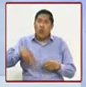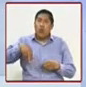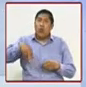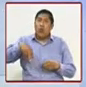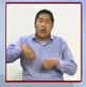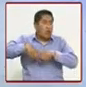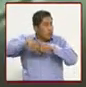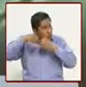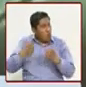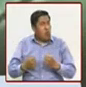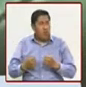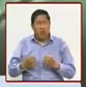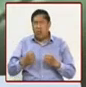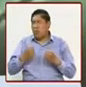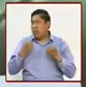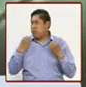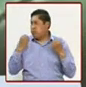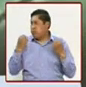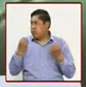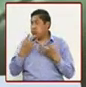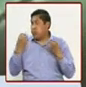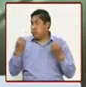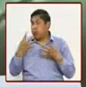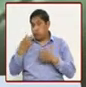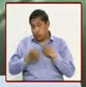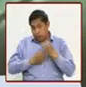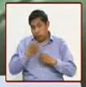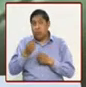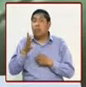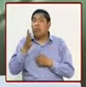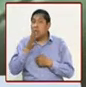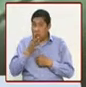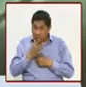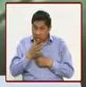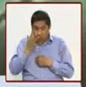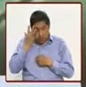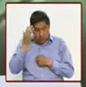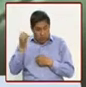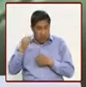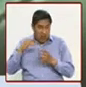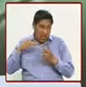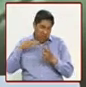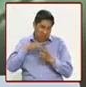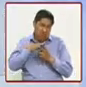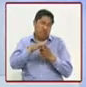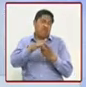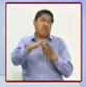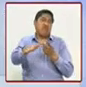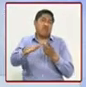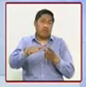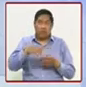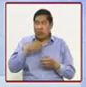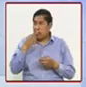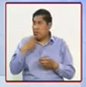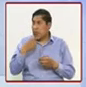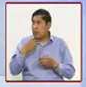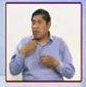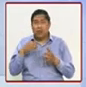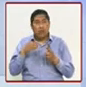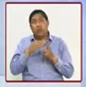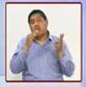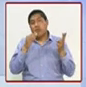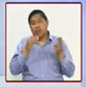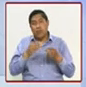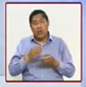Realmente el impacto mayor que ha sufrido ha sido la mamá, ¿no? Porque además fue atropellada incluso después de haber sido golpeada. Que tienen